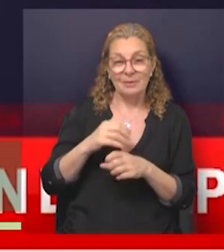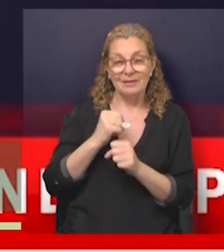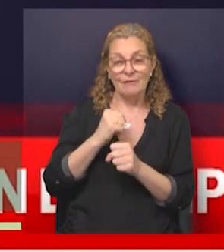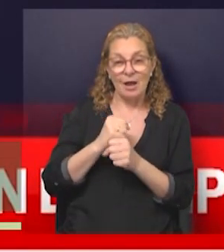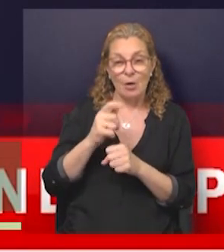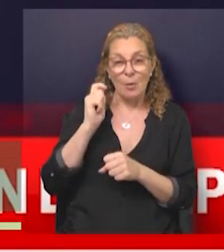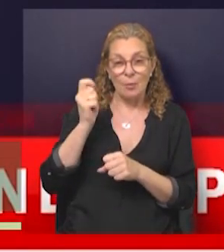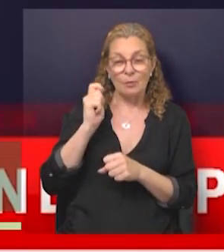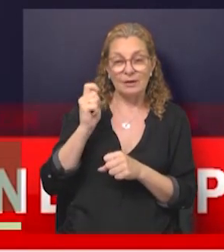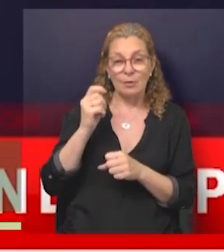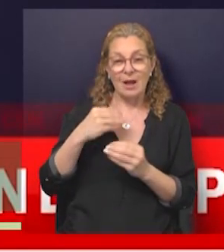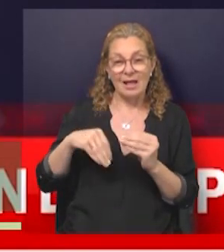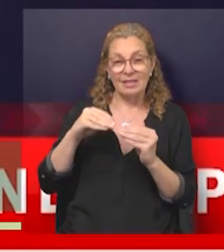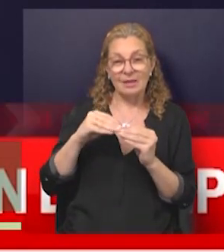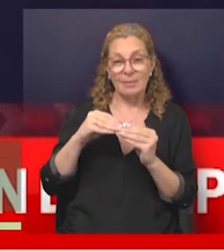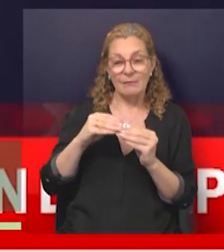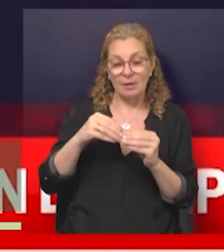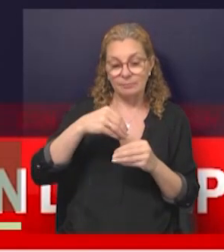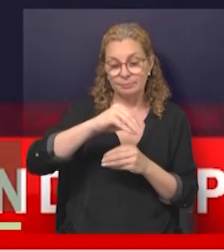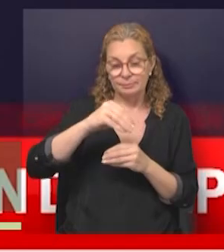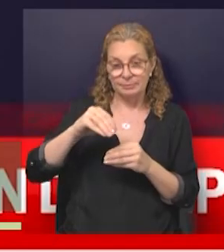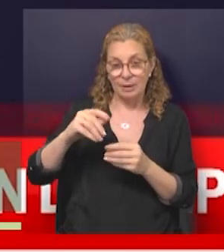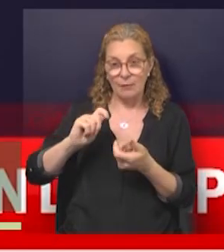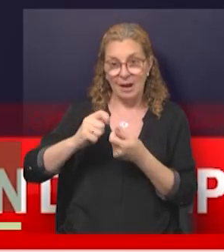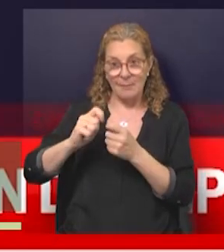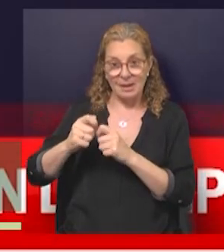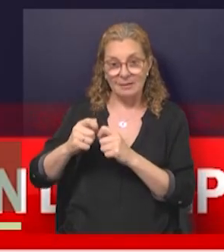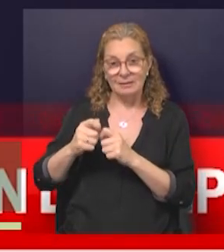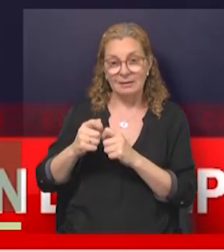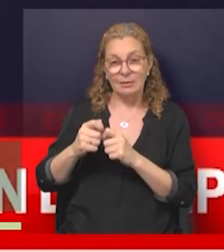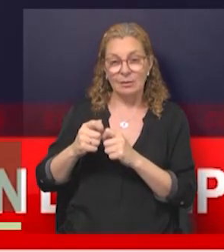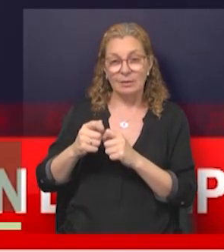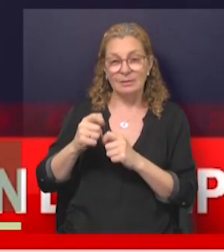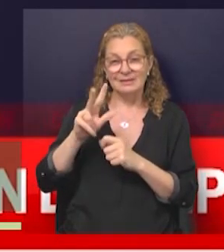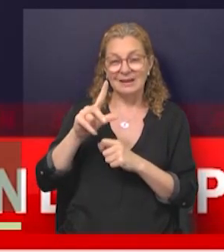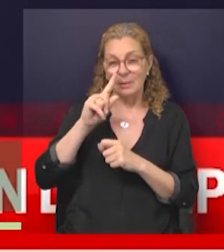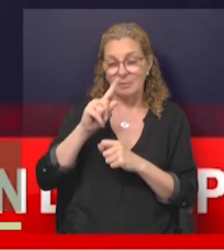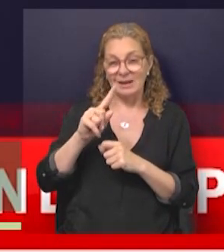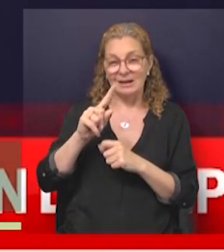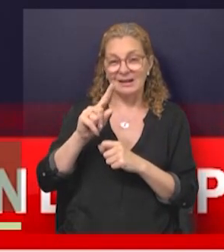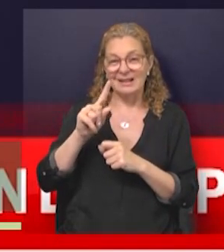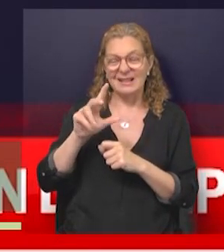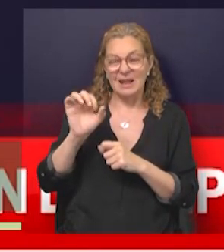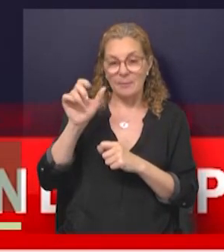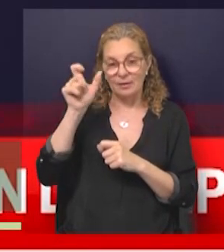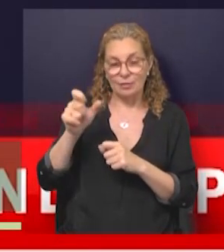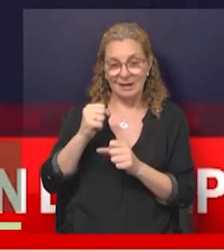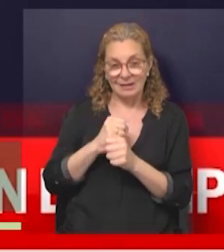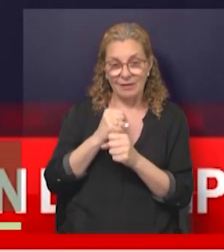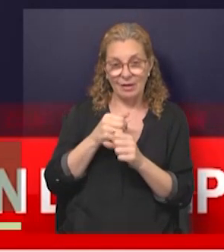públicos además van a reubicarse y pasar a disponibilidad unos 3100 empleados que